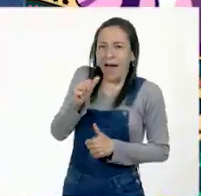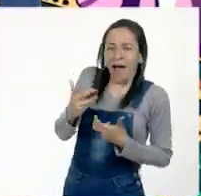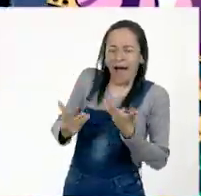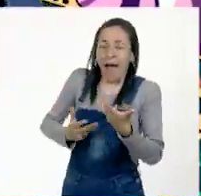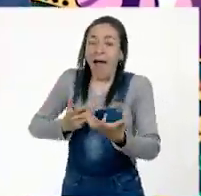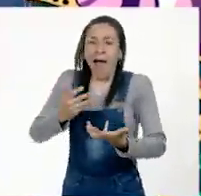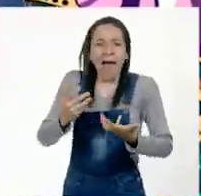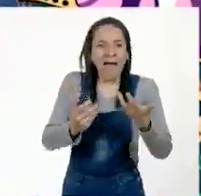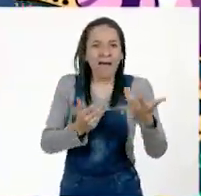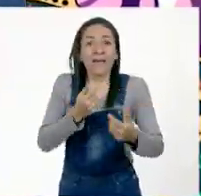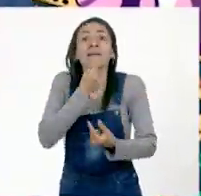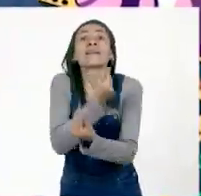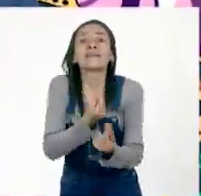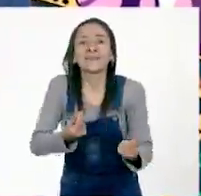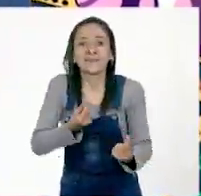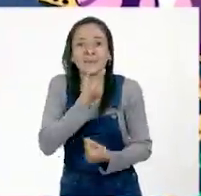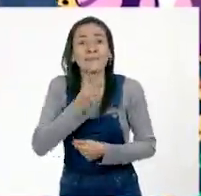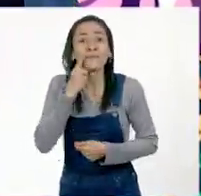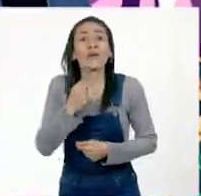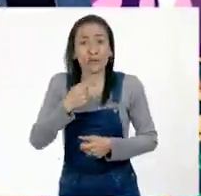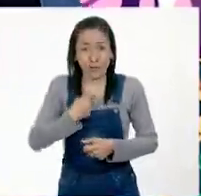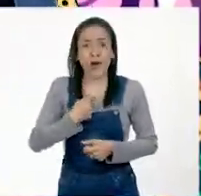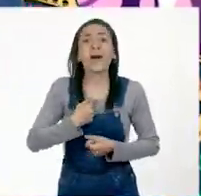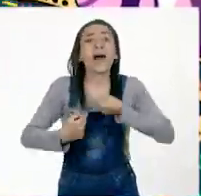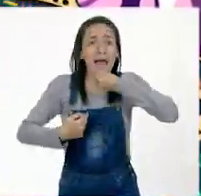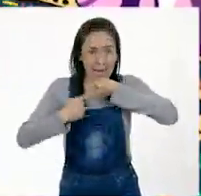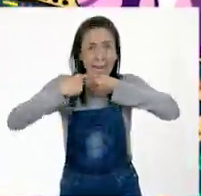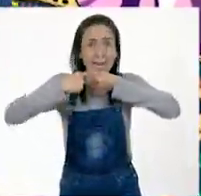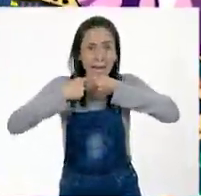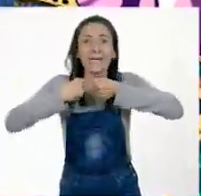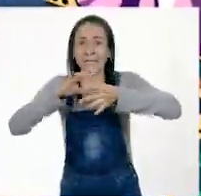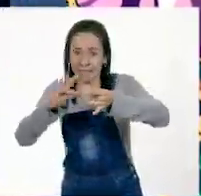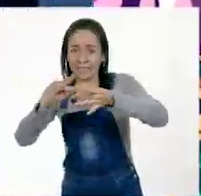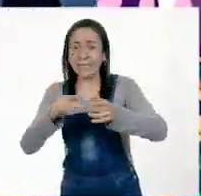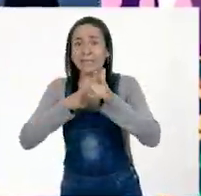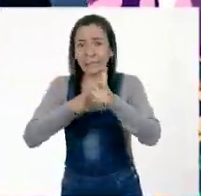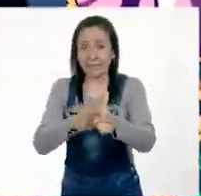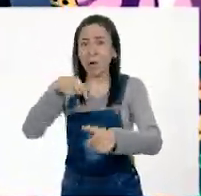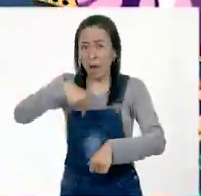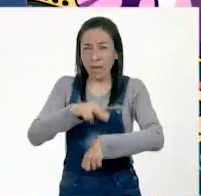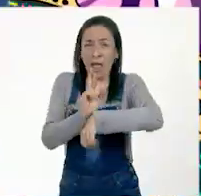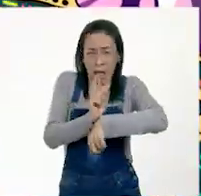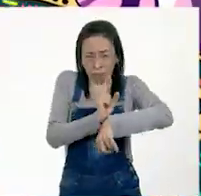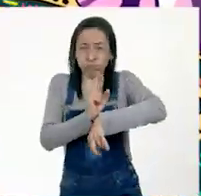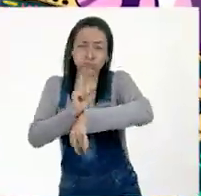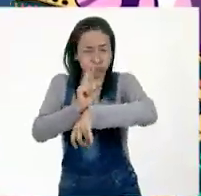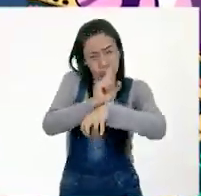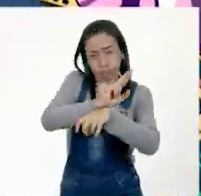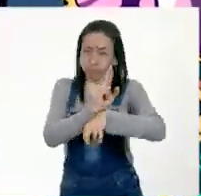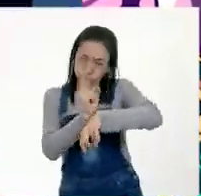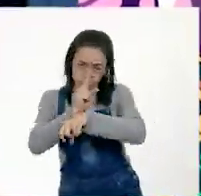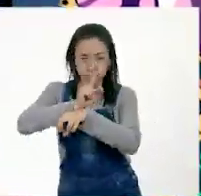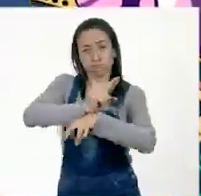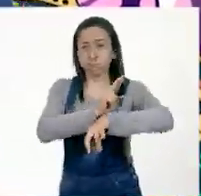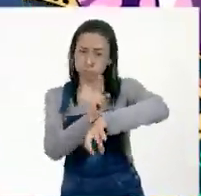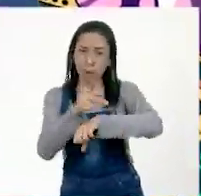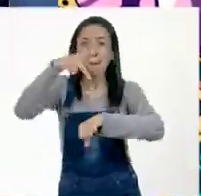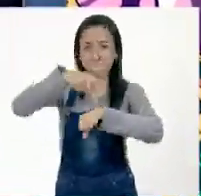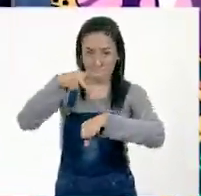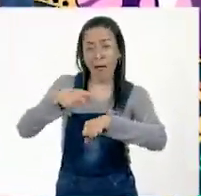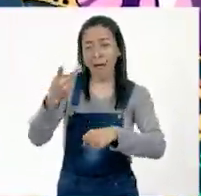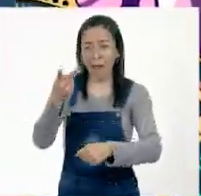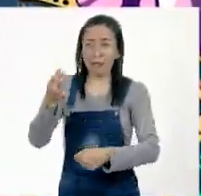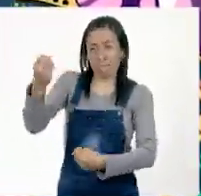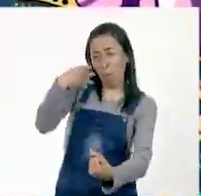Niñas y niños, continúo informando. La nave está siendo fuertemente golpeada por una lluvia de meteoritos. Al